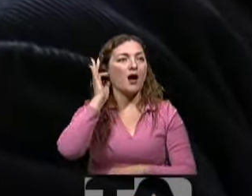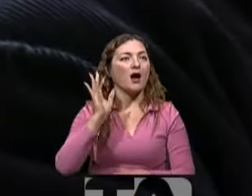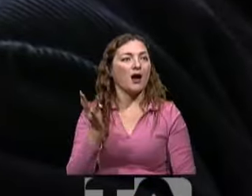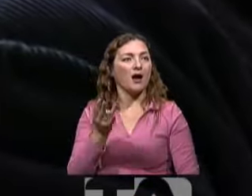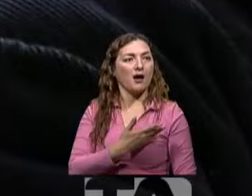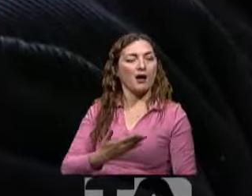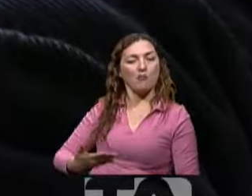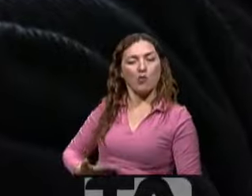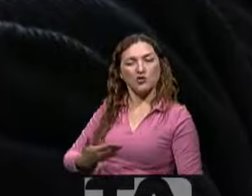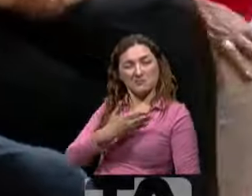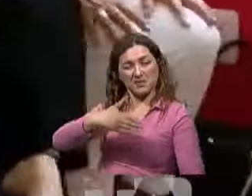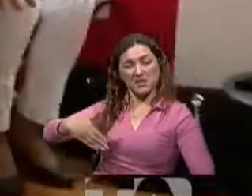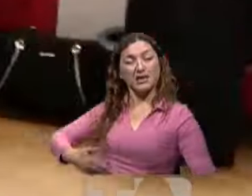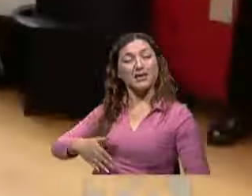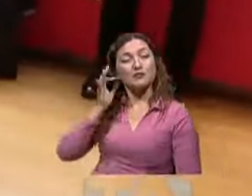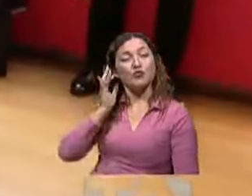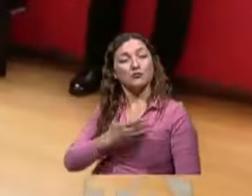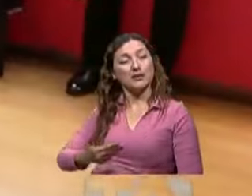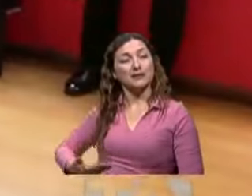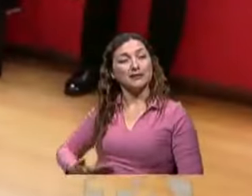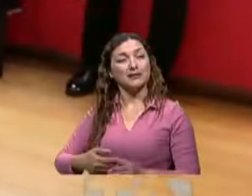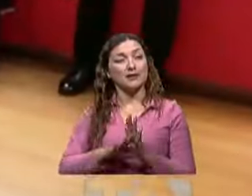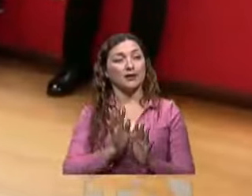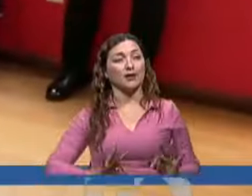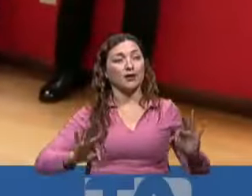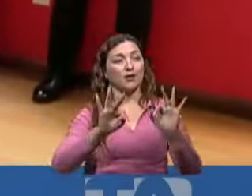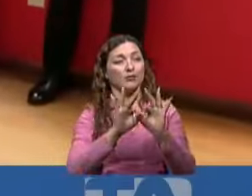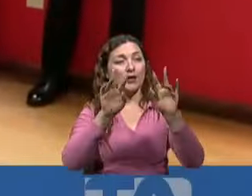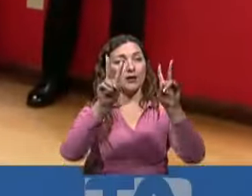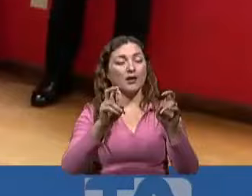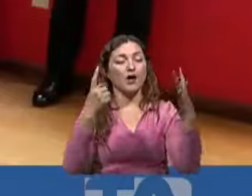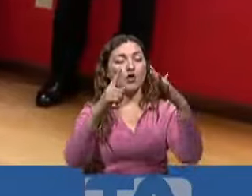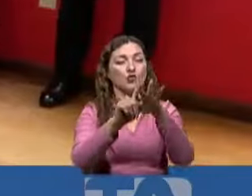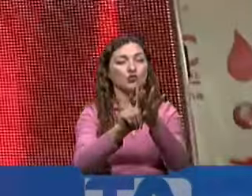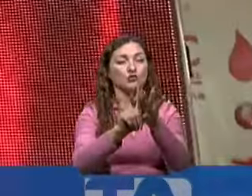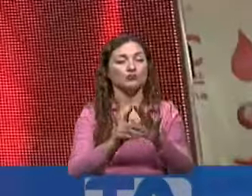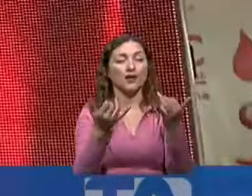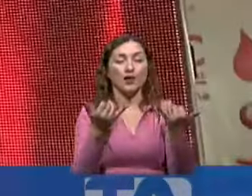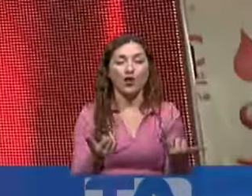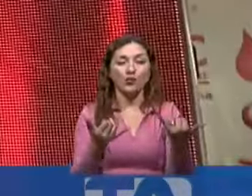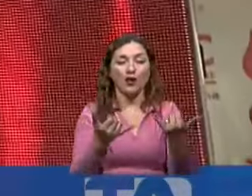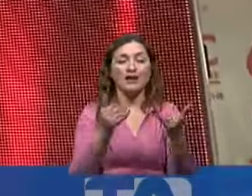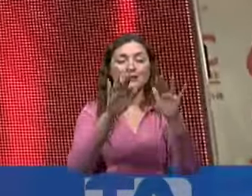Lavinia Balbonesi, señalaron la importancia de trabajar también en políticas de inclusión, que hoy,